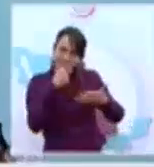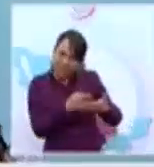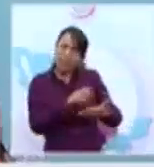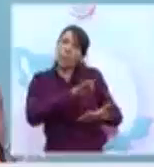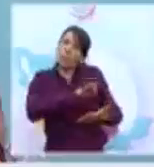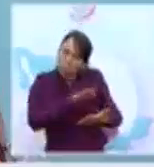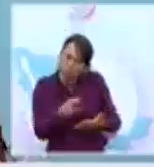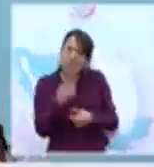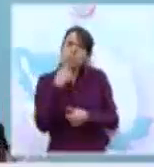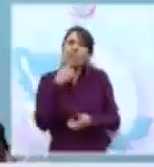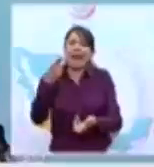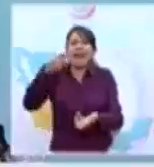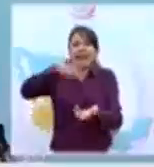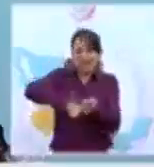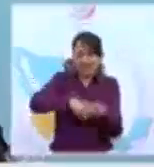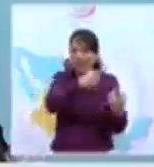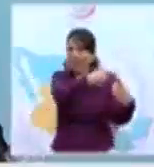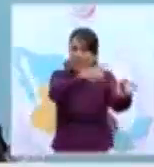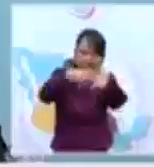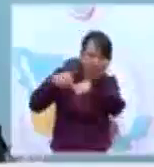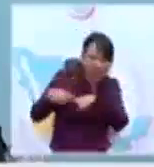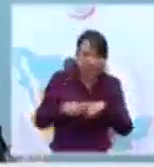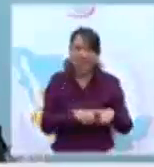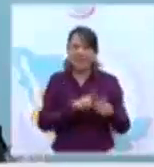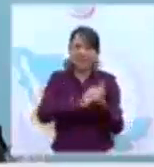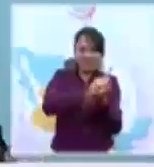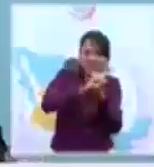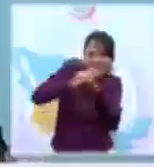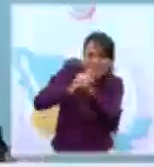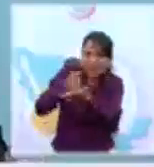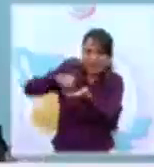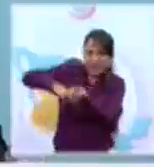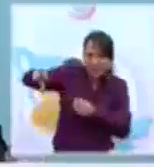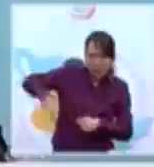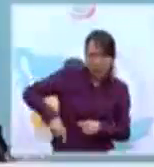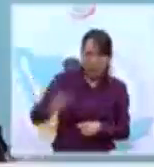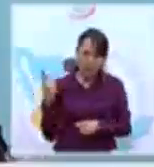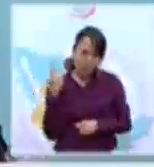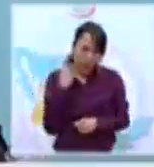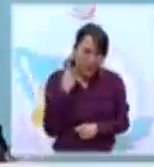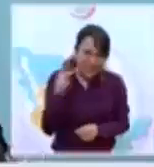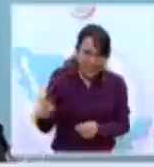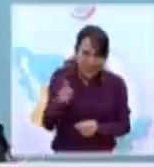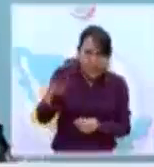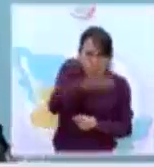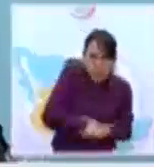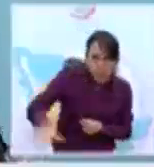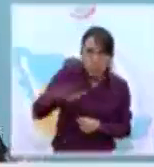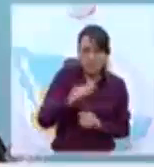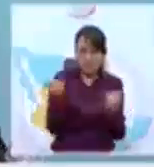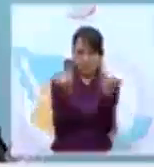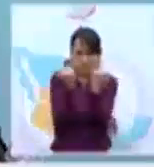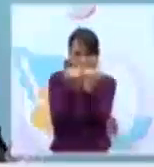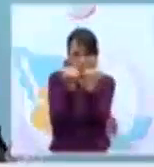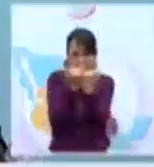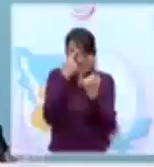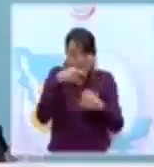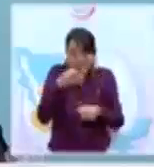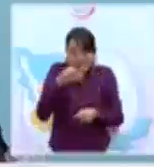enfoque de derechos para tener una visión, primero, más integral y sobre todo de mediano y largo plazo,